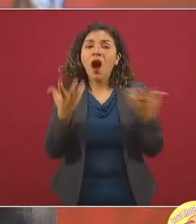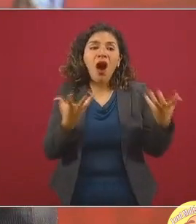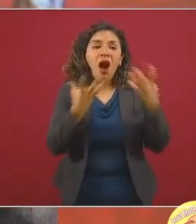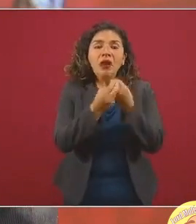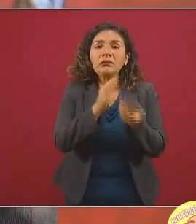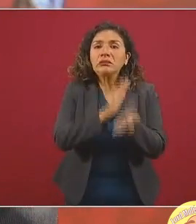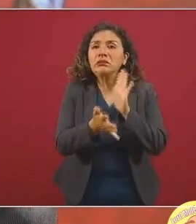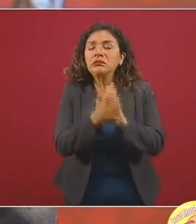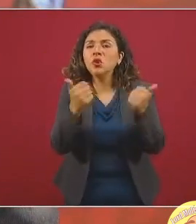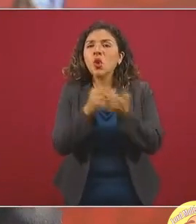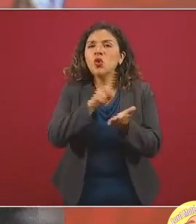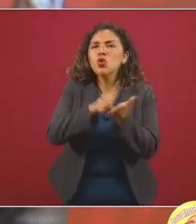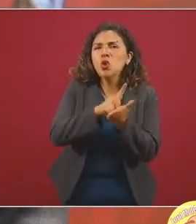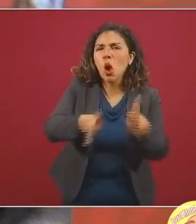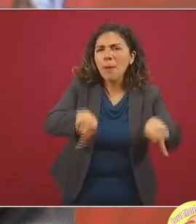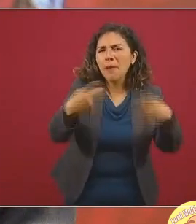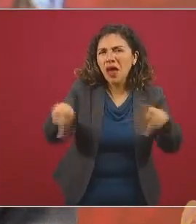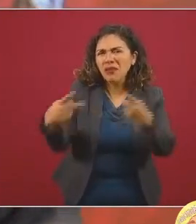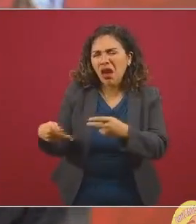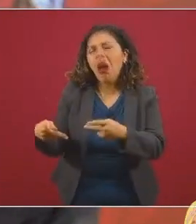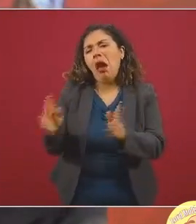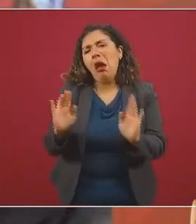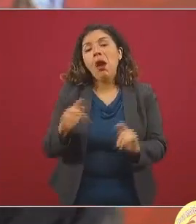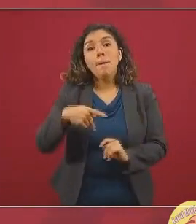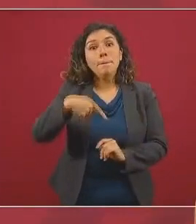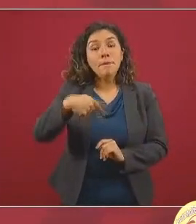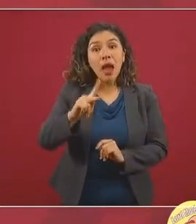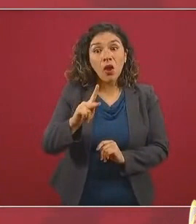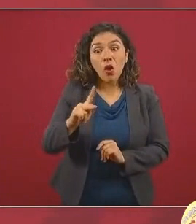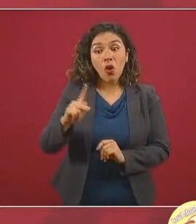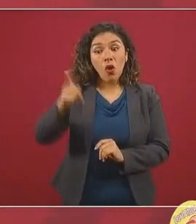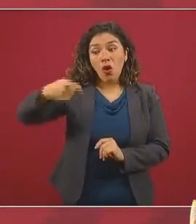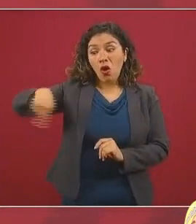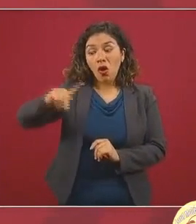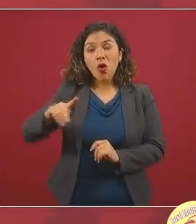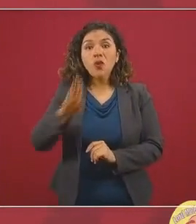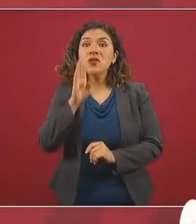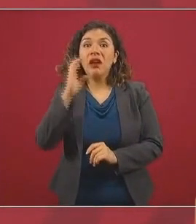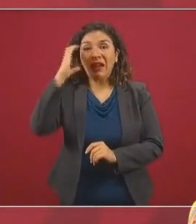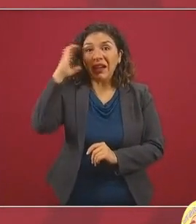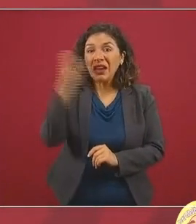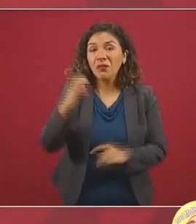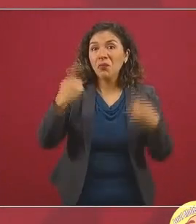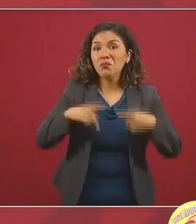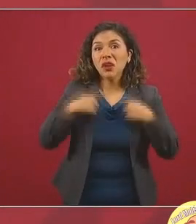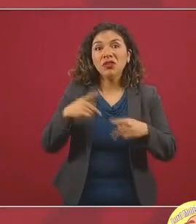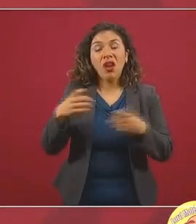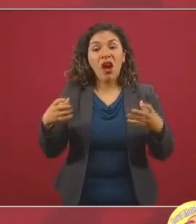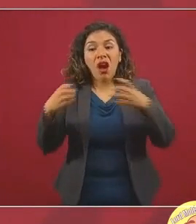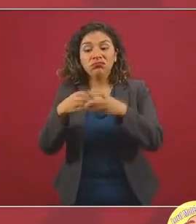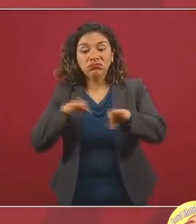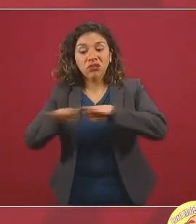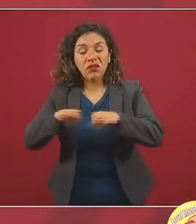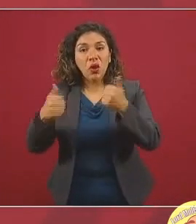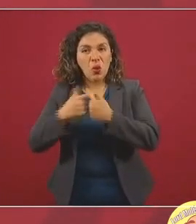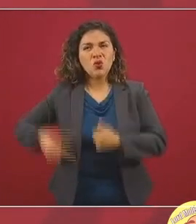narcotráfico, pero no a delincuentes de cuello blanco. Ya ven que había la